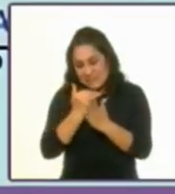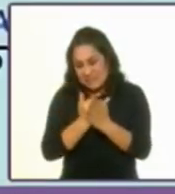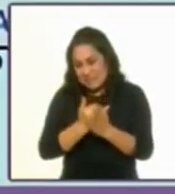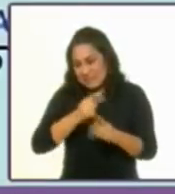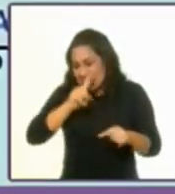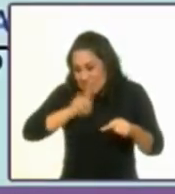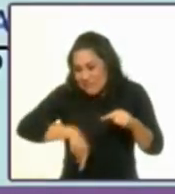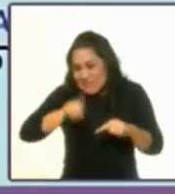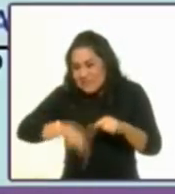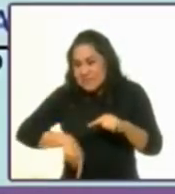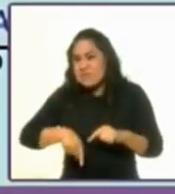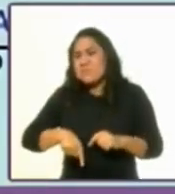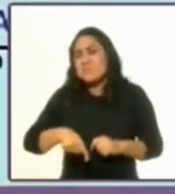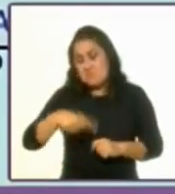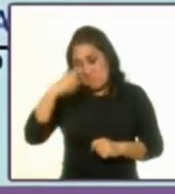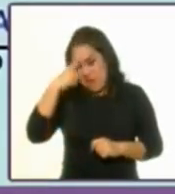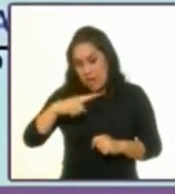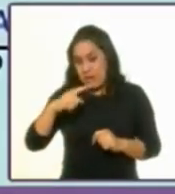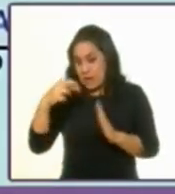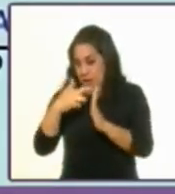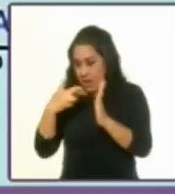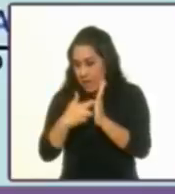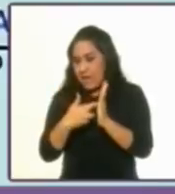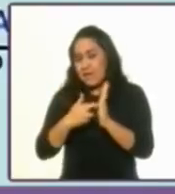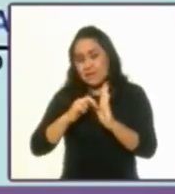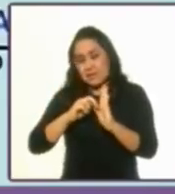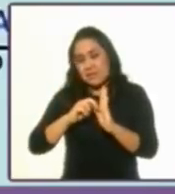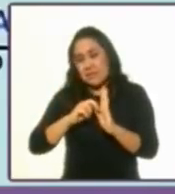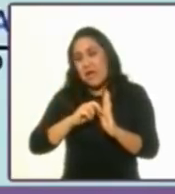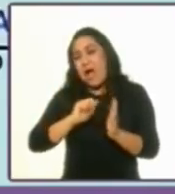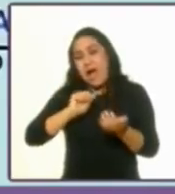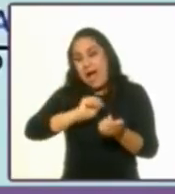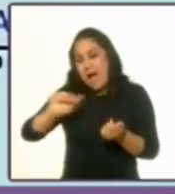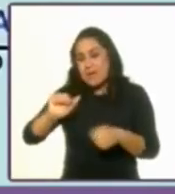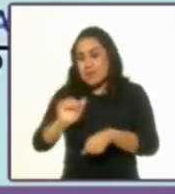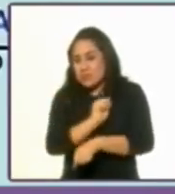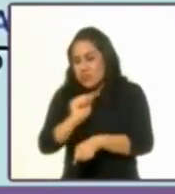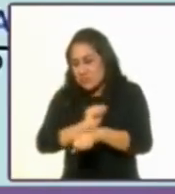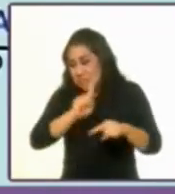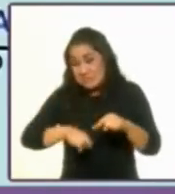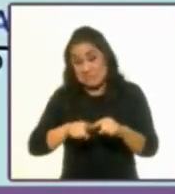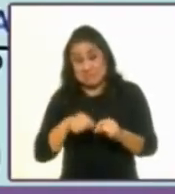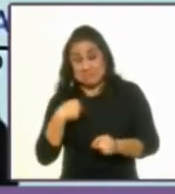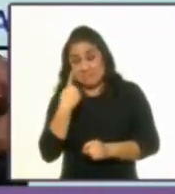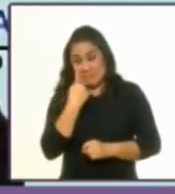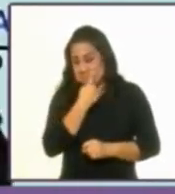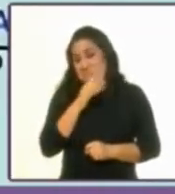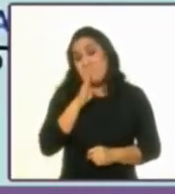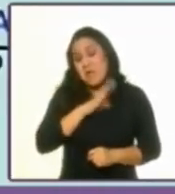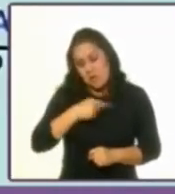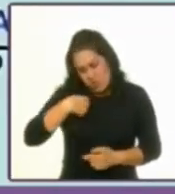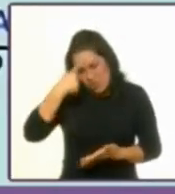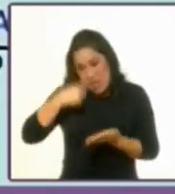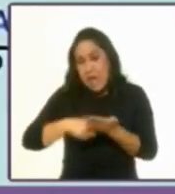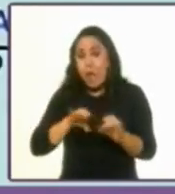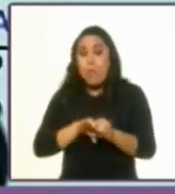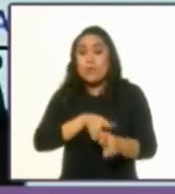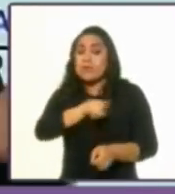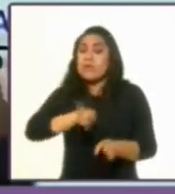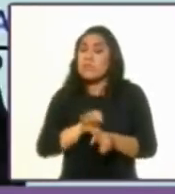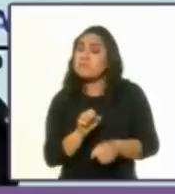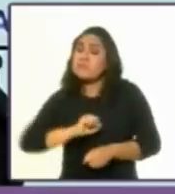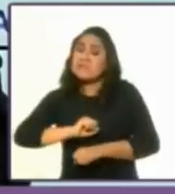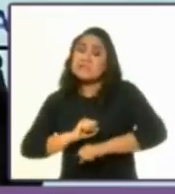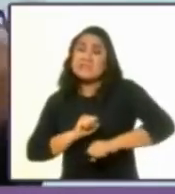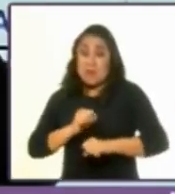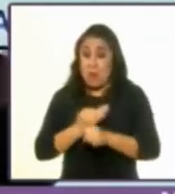precisamente para normar y acotar el poder de los automóviles me parece muy mal yo creo que el clientelismo hoy